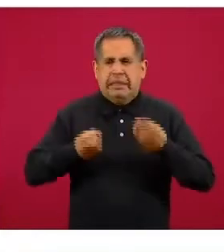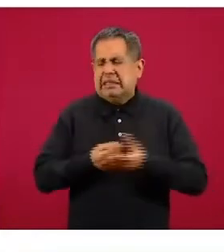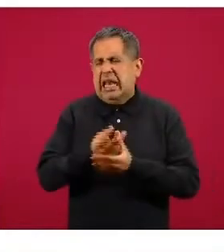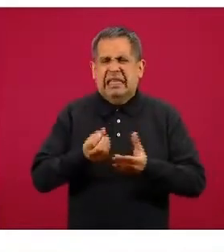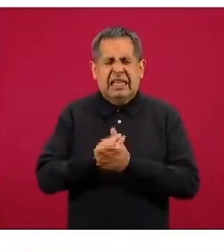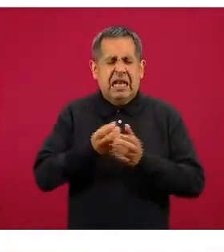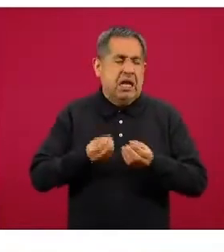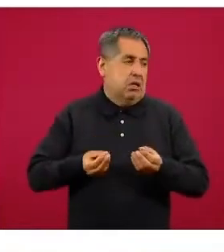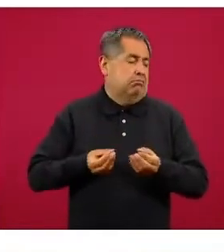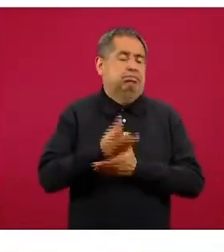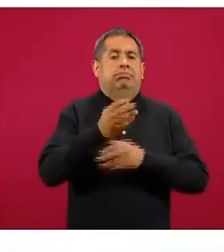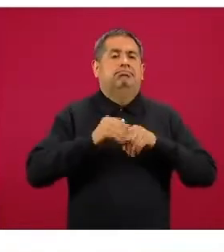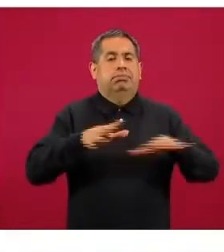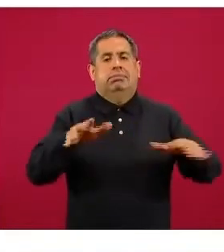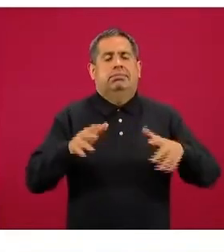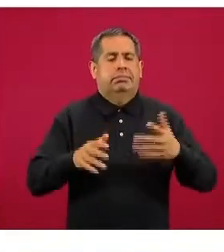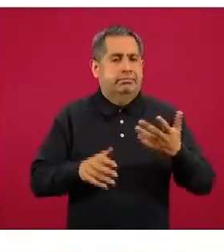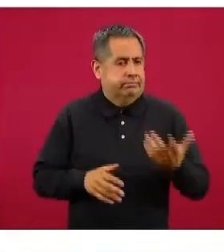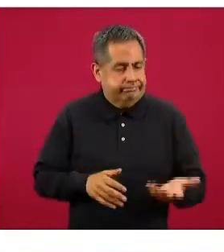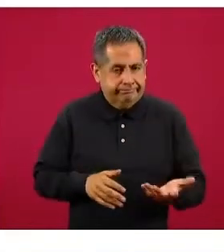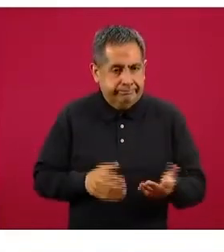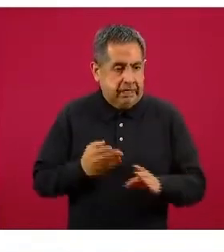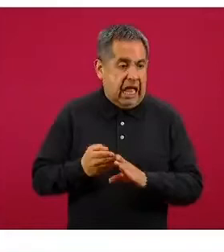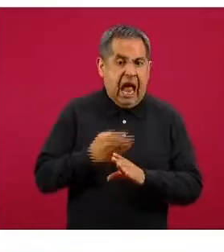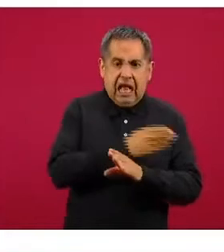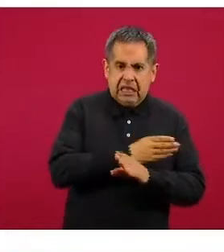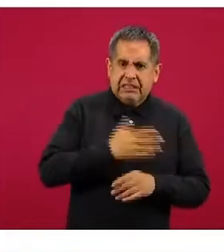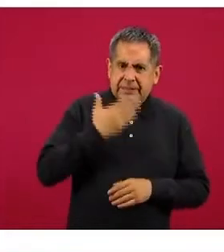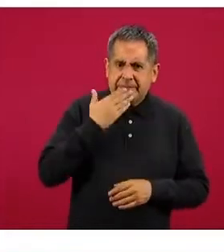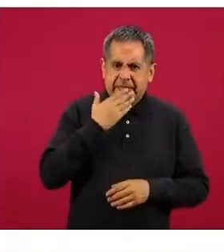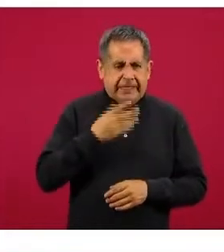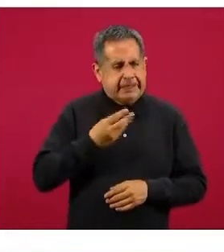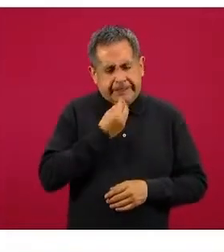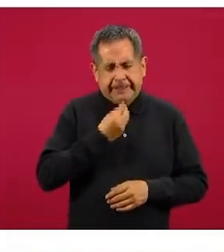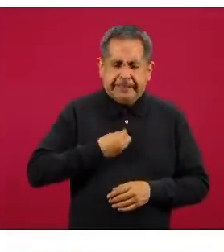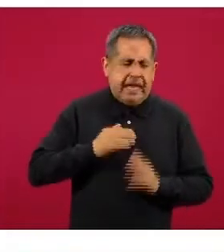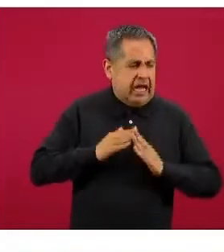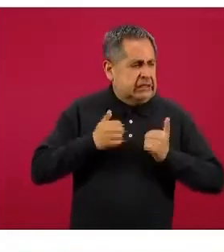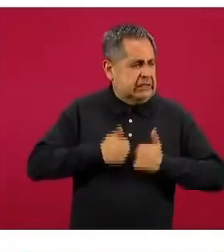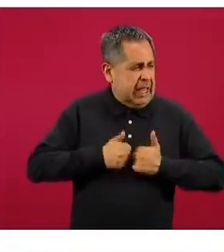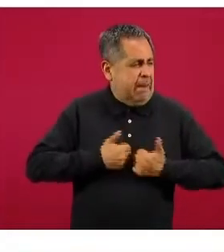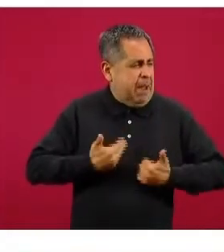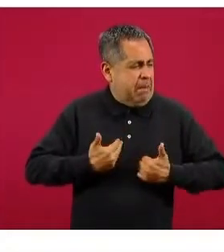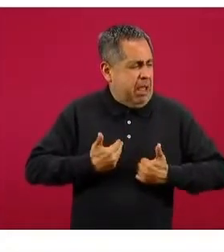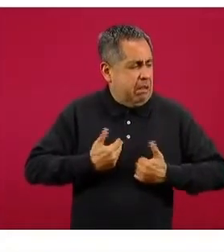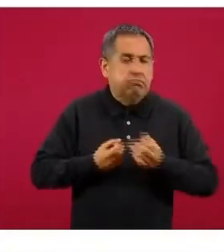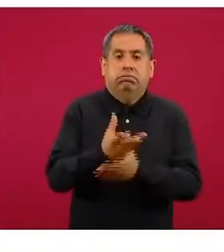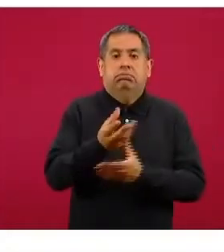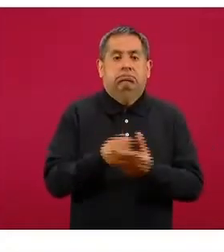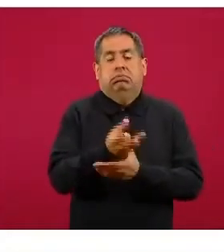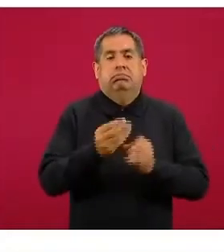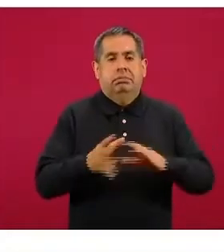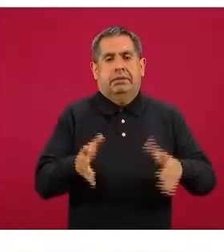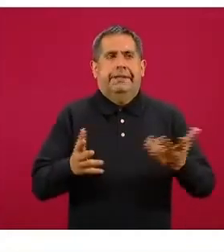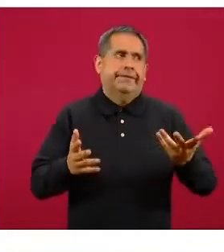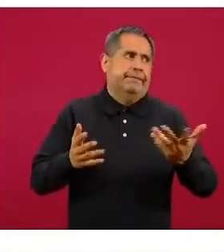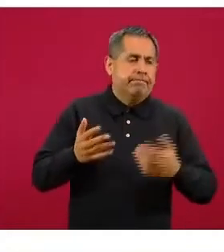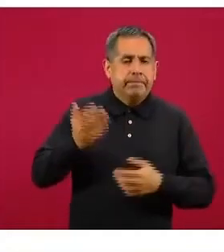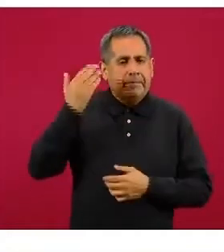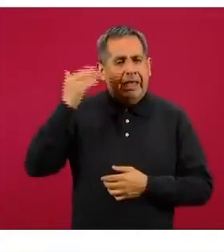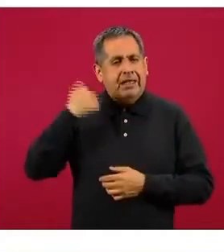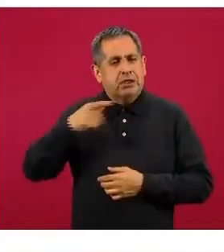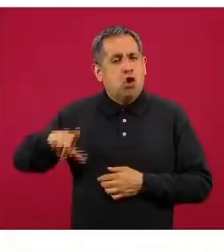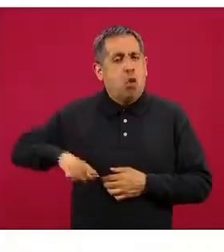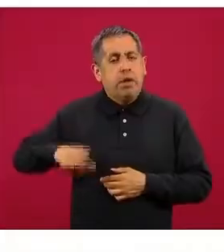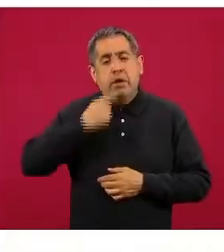movilidad después del esfuerzo que había hecho la propia sociedad y el gobierno del estado de poner días, digamos, de no